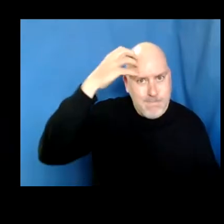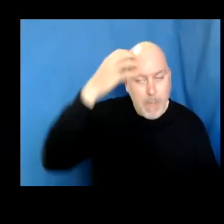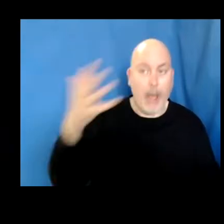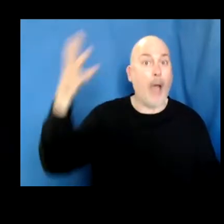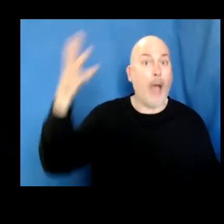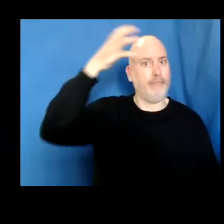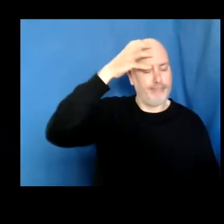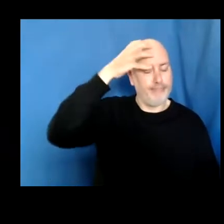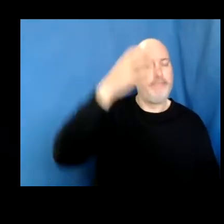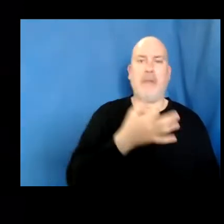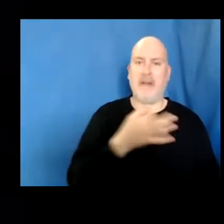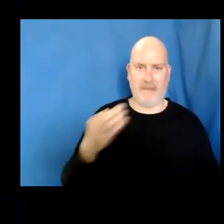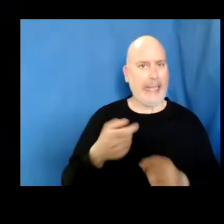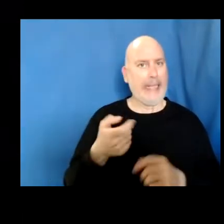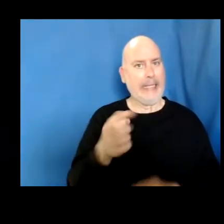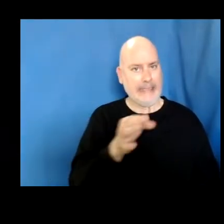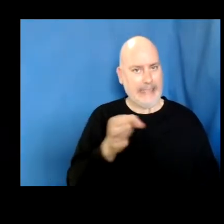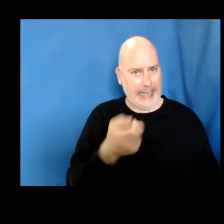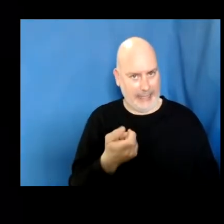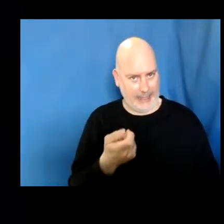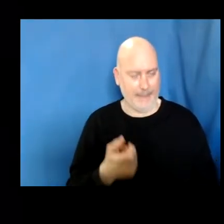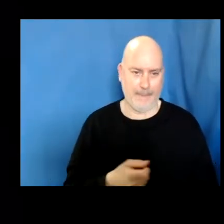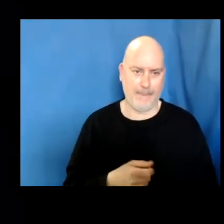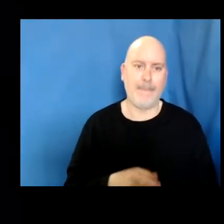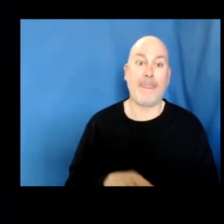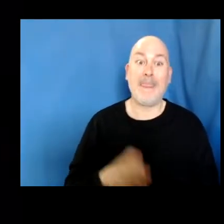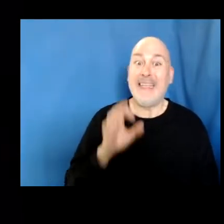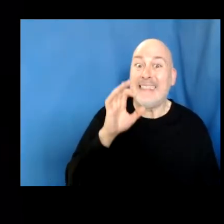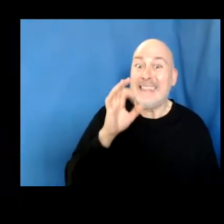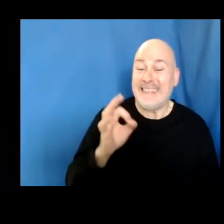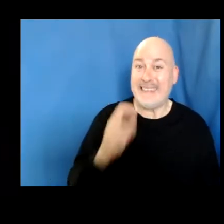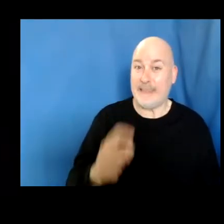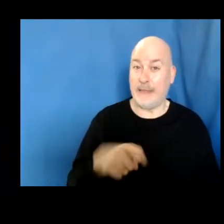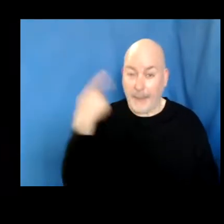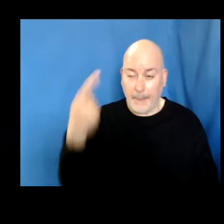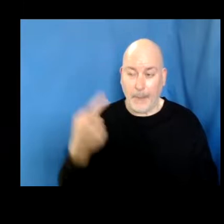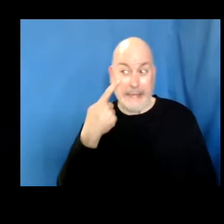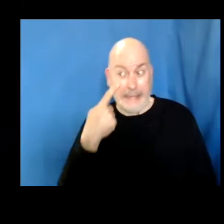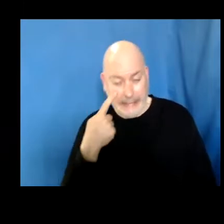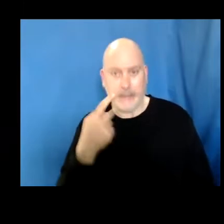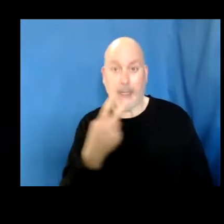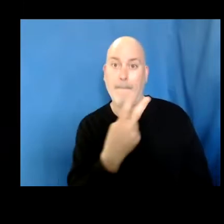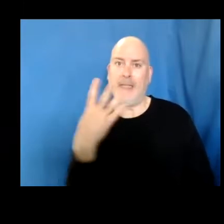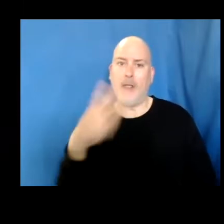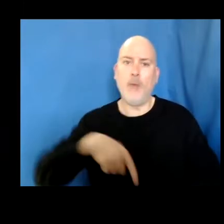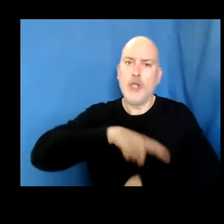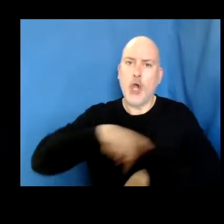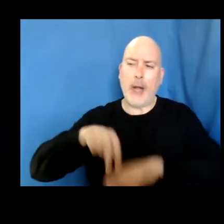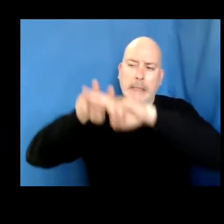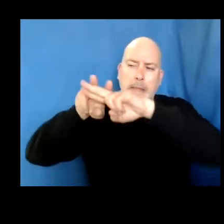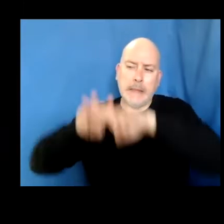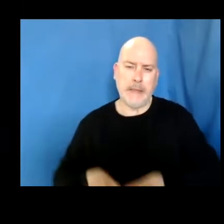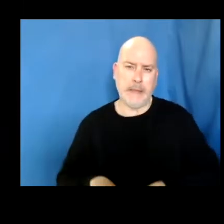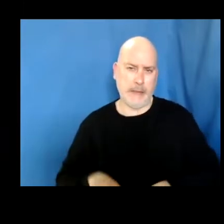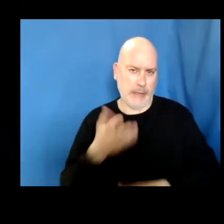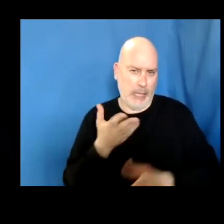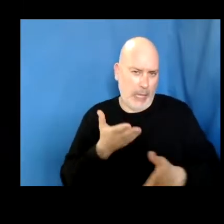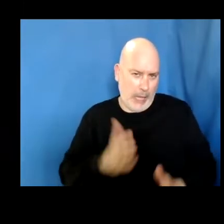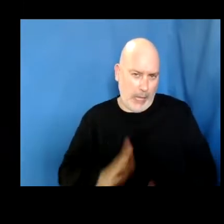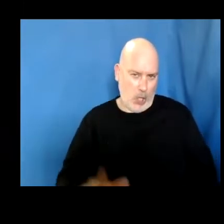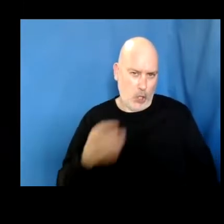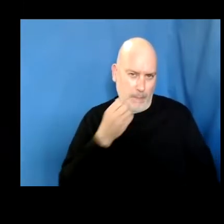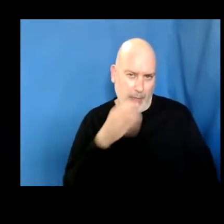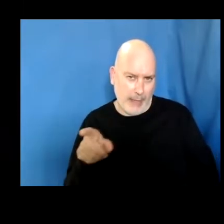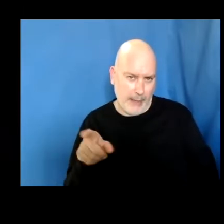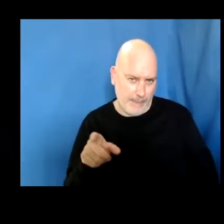aparecer. Tenemos que observar al niño durante las siguientes 24 horas. Después de este tiempo, el niño puede empezar